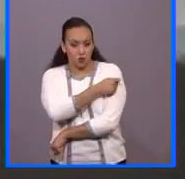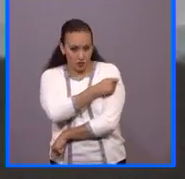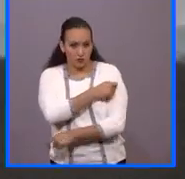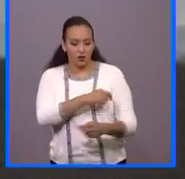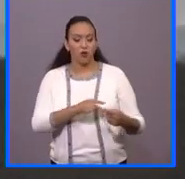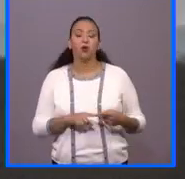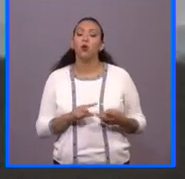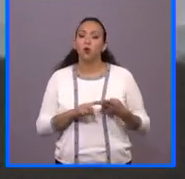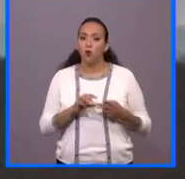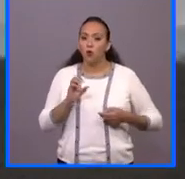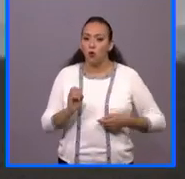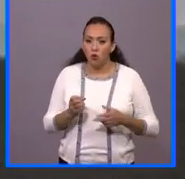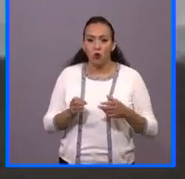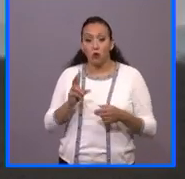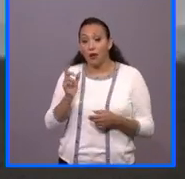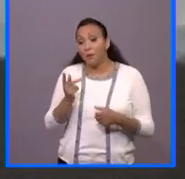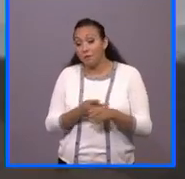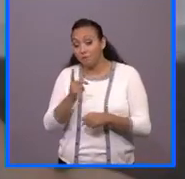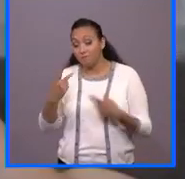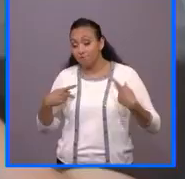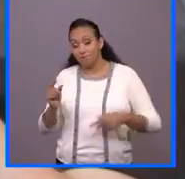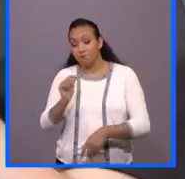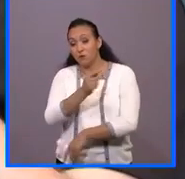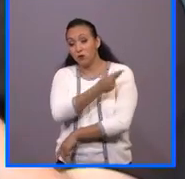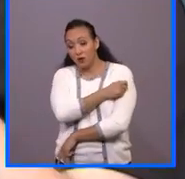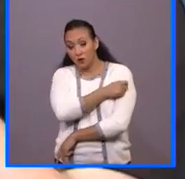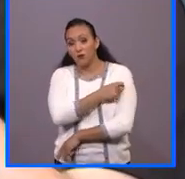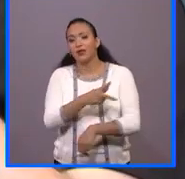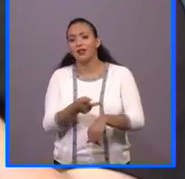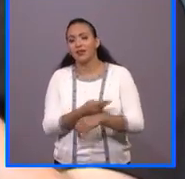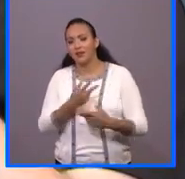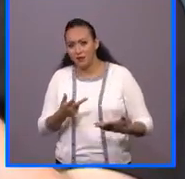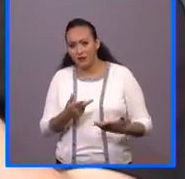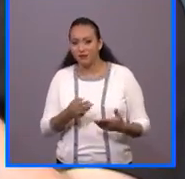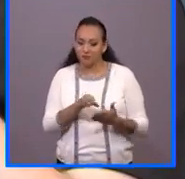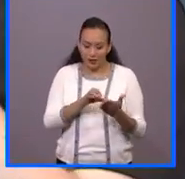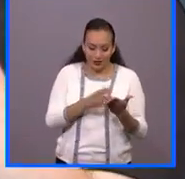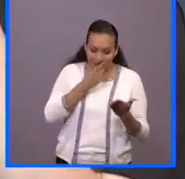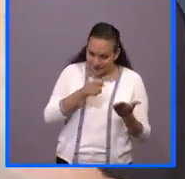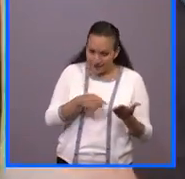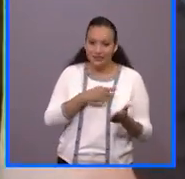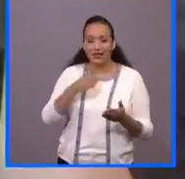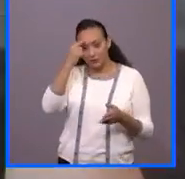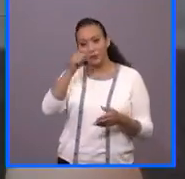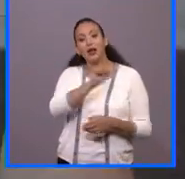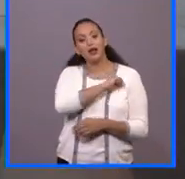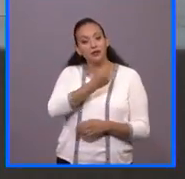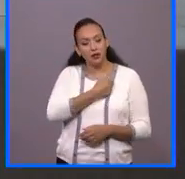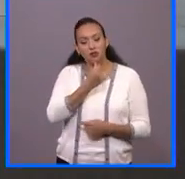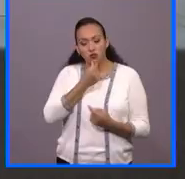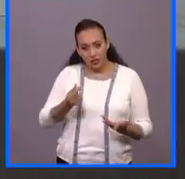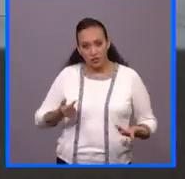y la consecuencia de la no vacunación pasa el test, ¿no?, de razonabilidad constitucional. Yo no puedo retroceder en el estándar de